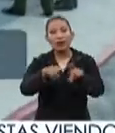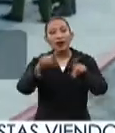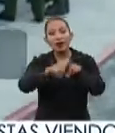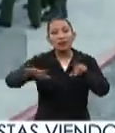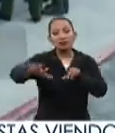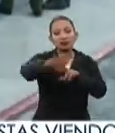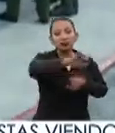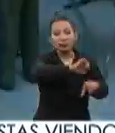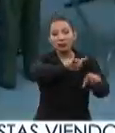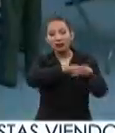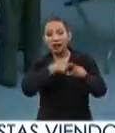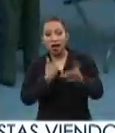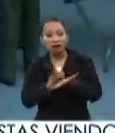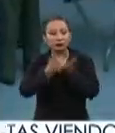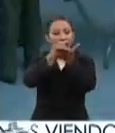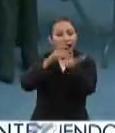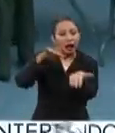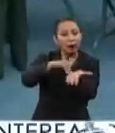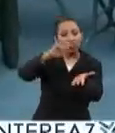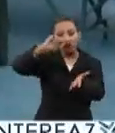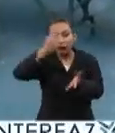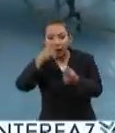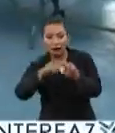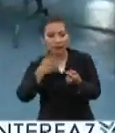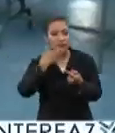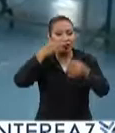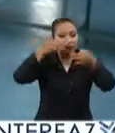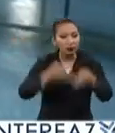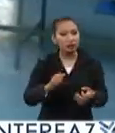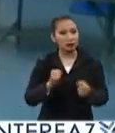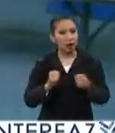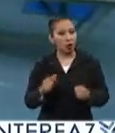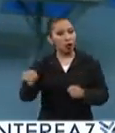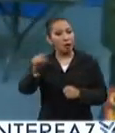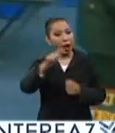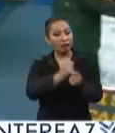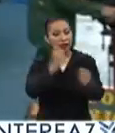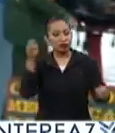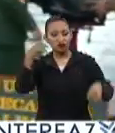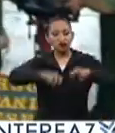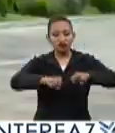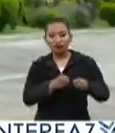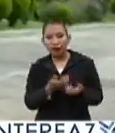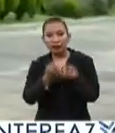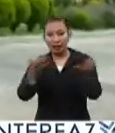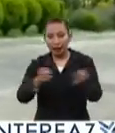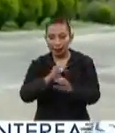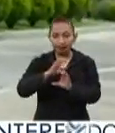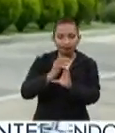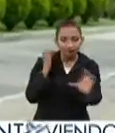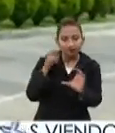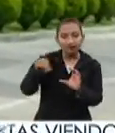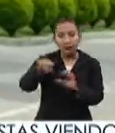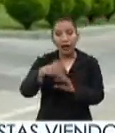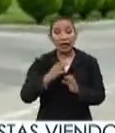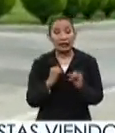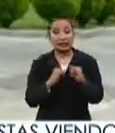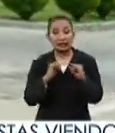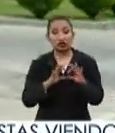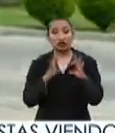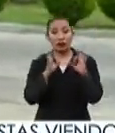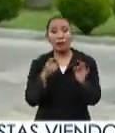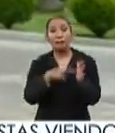diferentes especialidades que permitan el apoyo técnico, eficiente y seguro para la transportación terrestre. Este instituto se fundó en